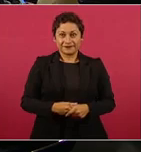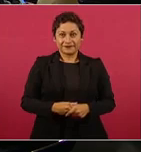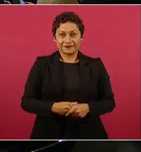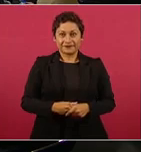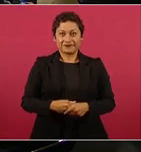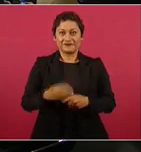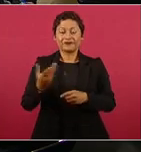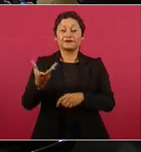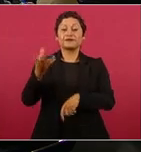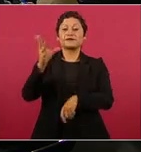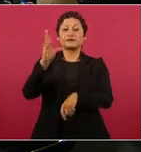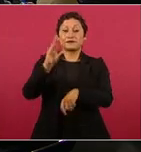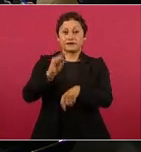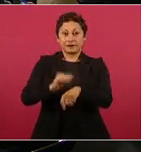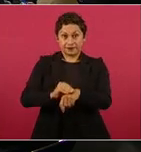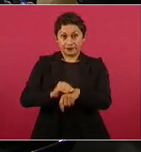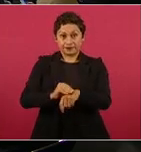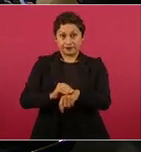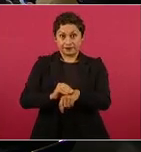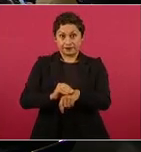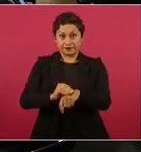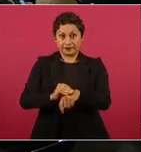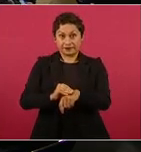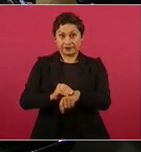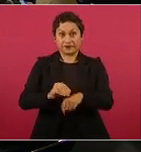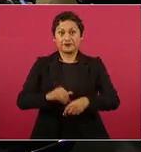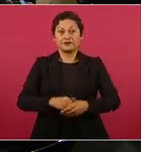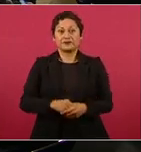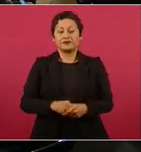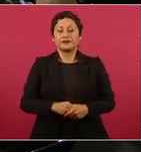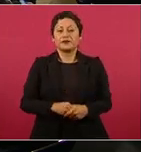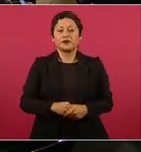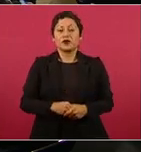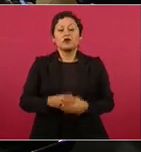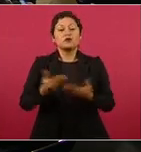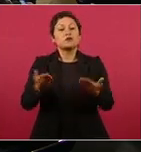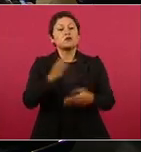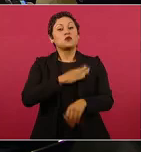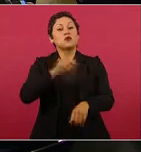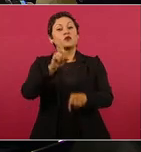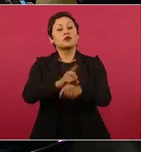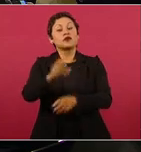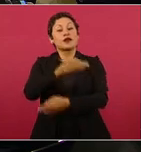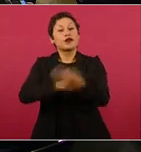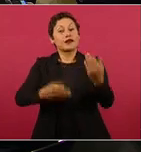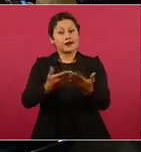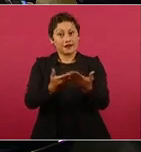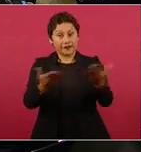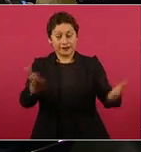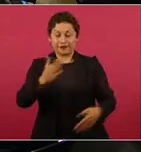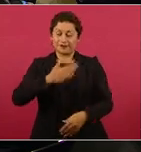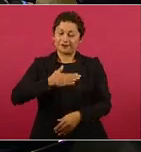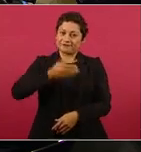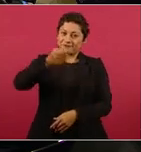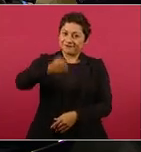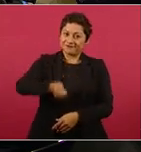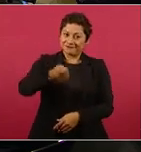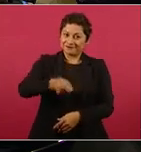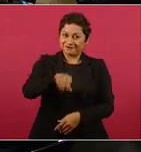Con su permiso, señor presidente, muy buenos días a todas y todos ustedes. Los saludo como siempre con mucho